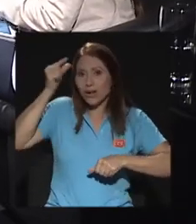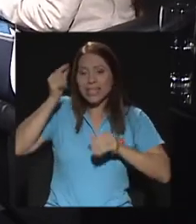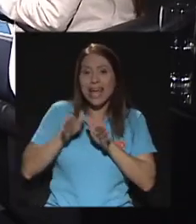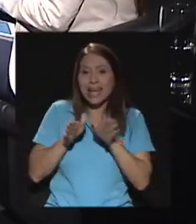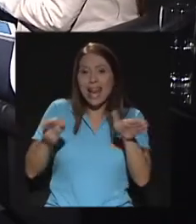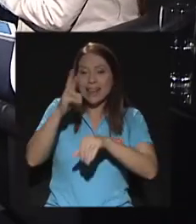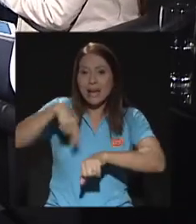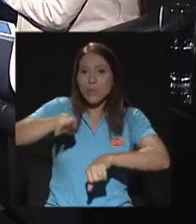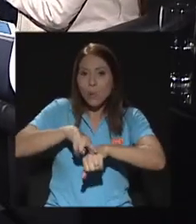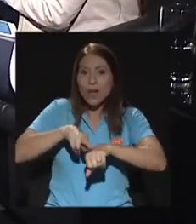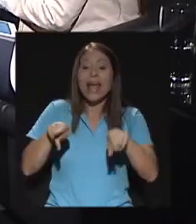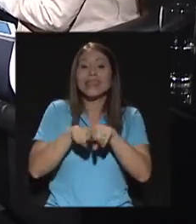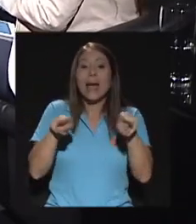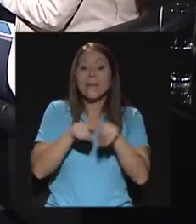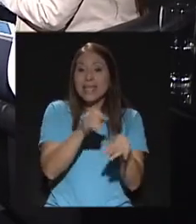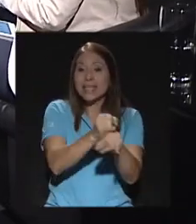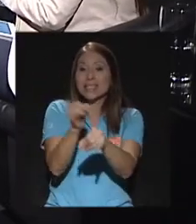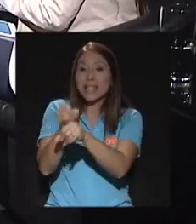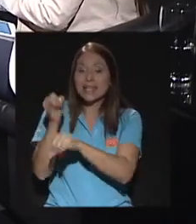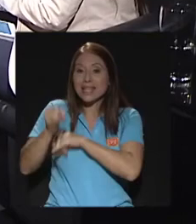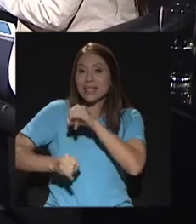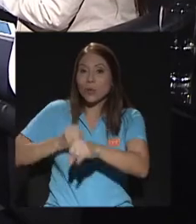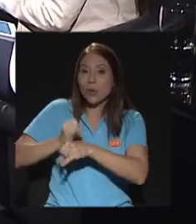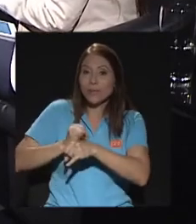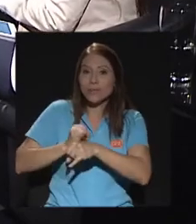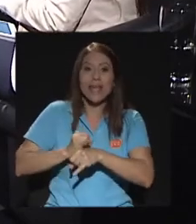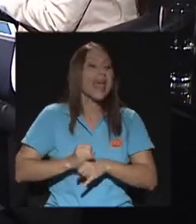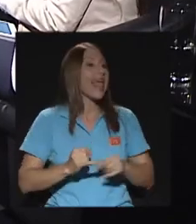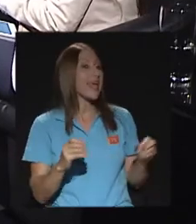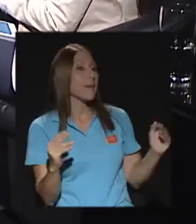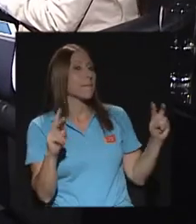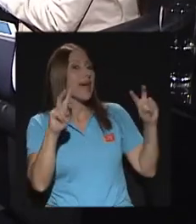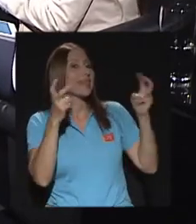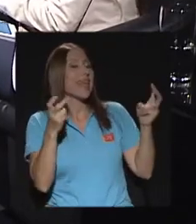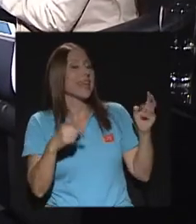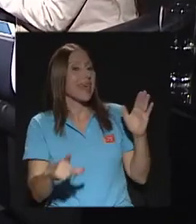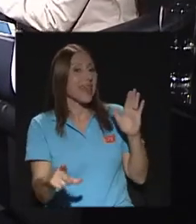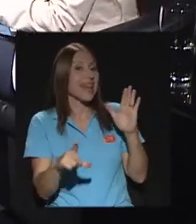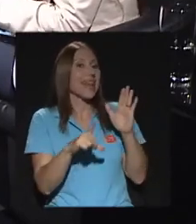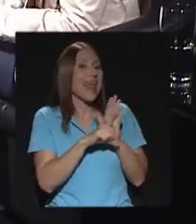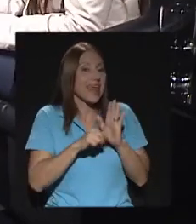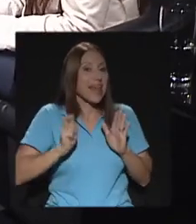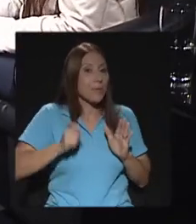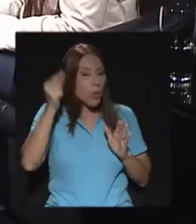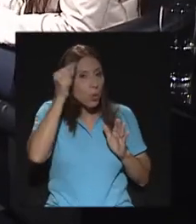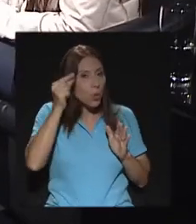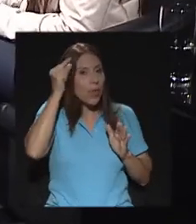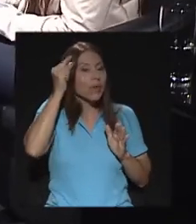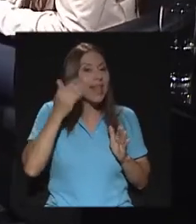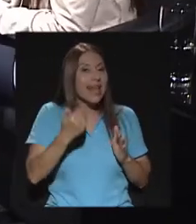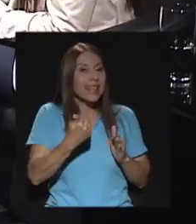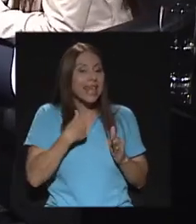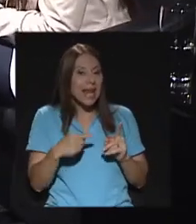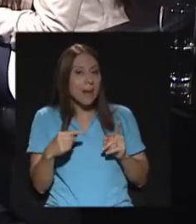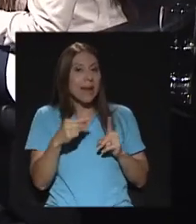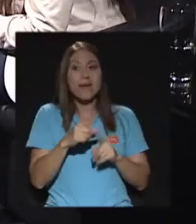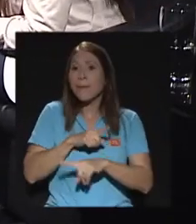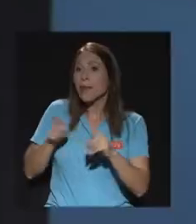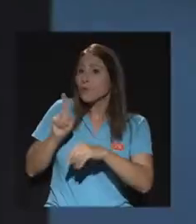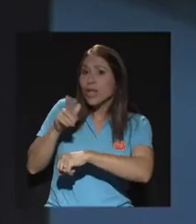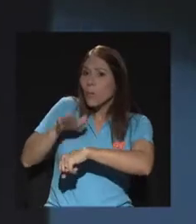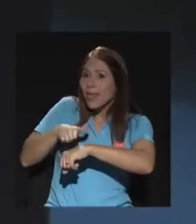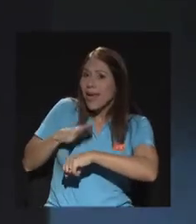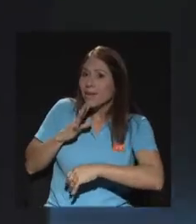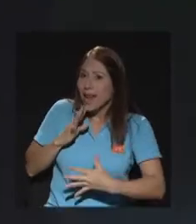señalado. Y en materia de ley, la Procuraduría es la que tiene la palabra. Y la Procuraduría ya le explicó al